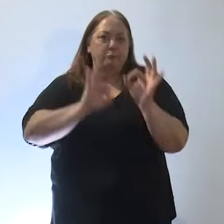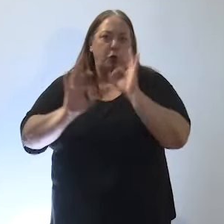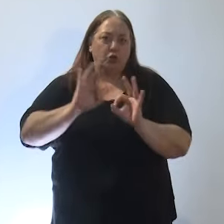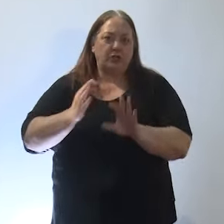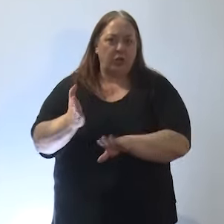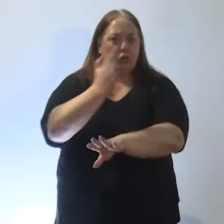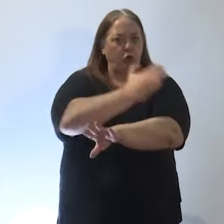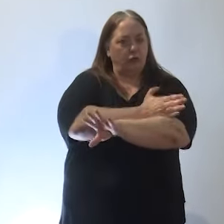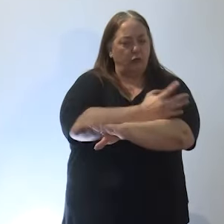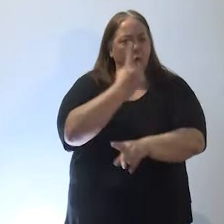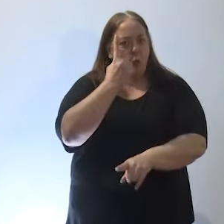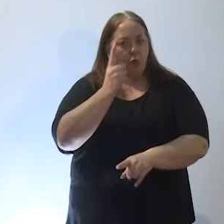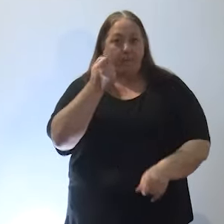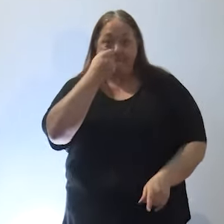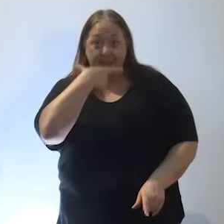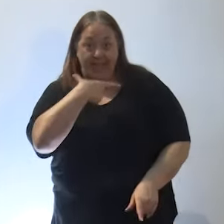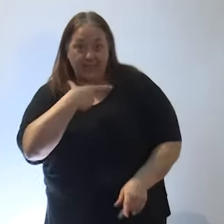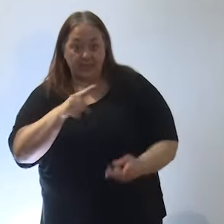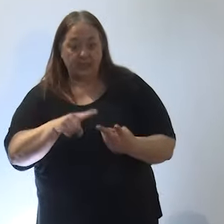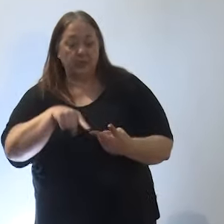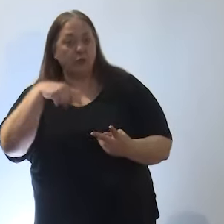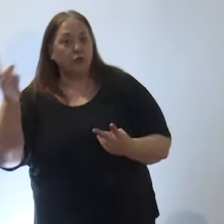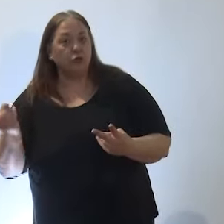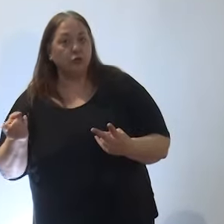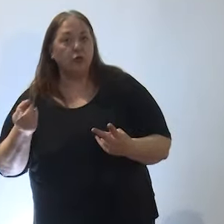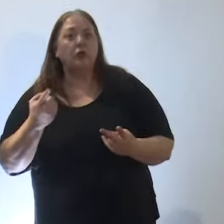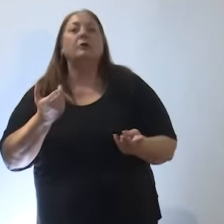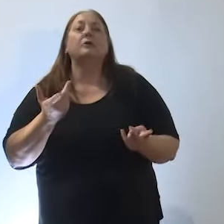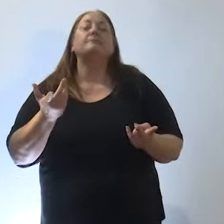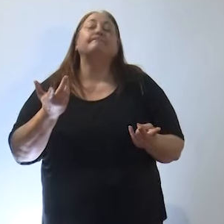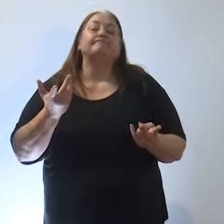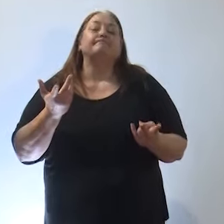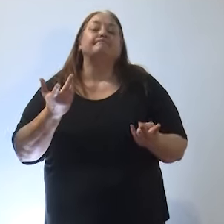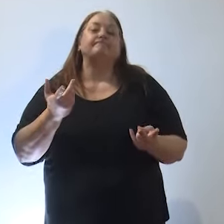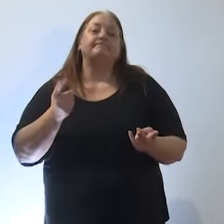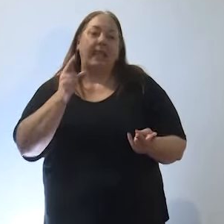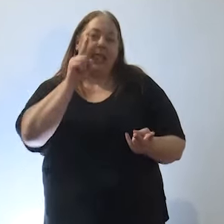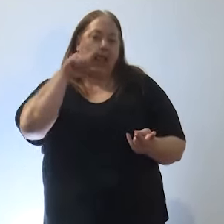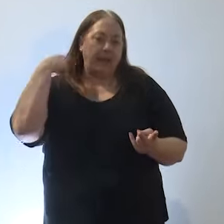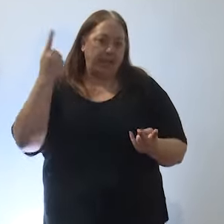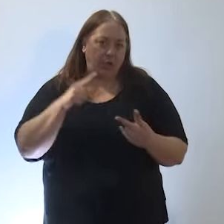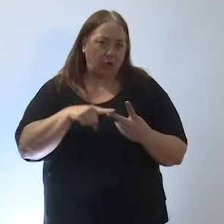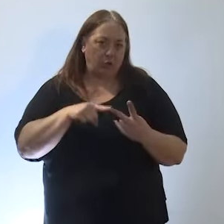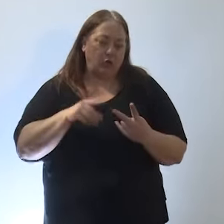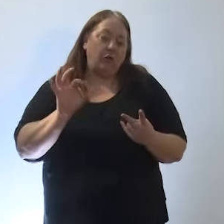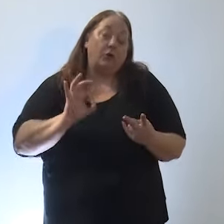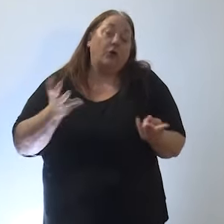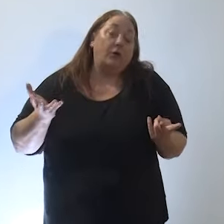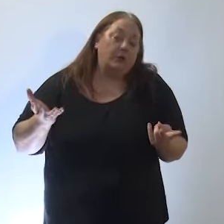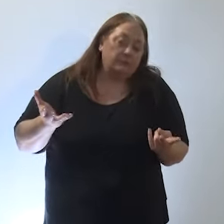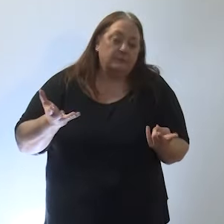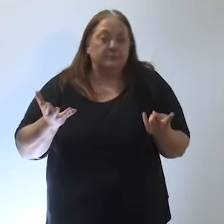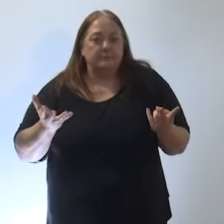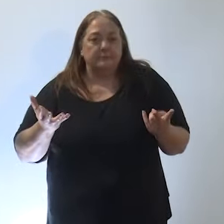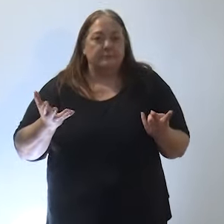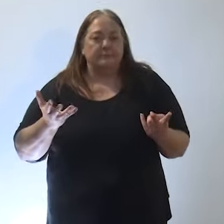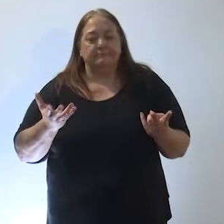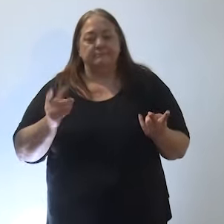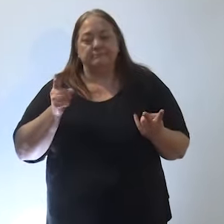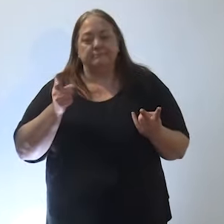uno es el de macri y el otro el siguiente de Alberto Fernández o si se quiere el Pro